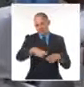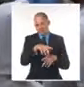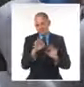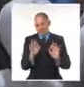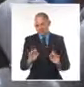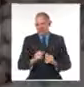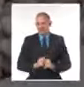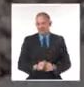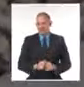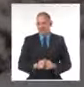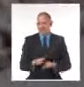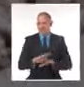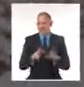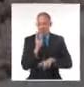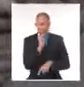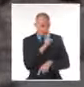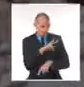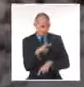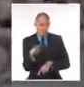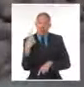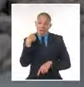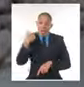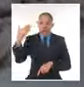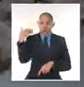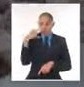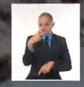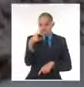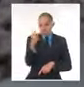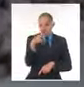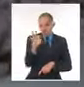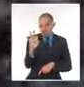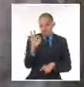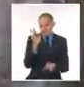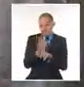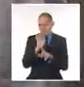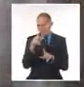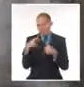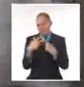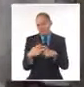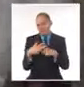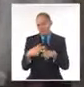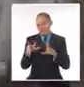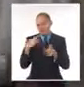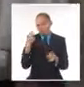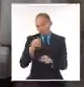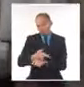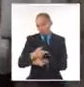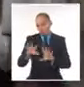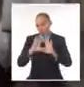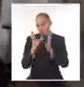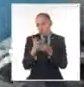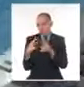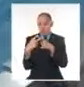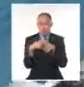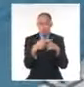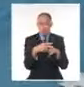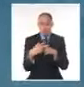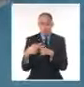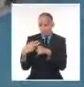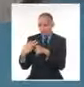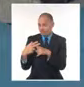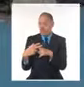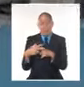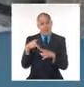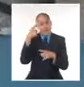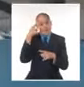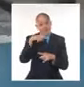recorrido. Allí, desde 2018, se llevó a cabo una importante inversión en dos de sus líneas, lo que debería incidir en el despegue